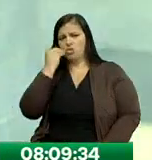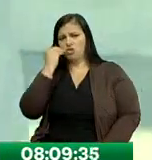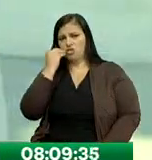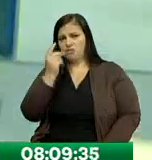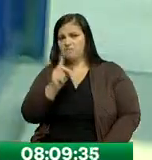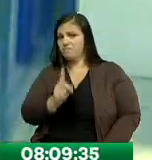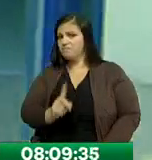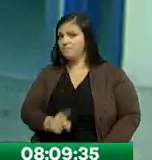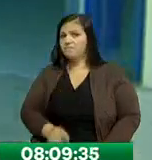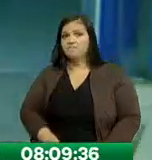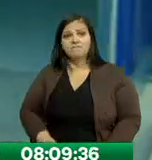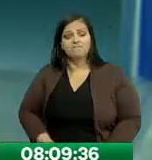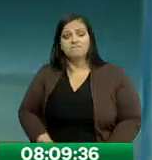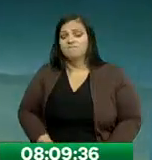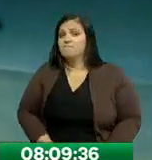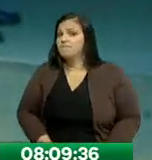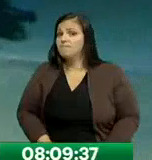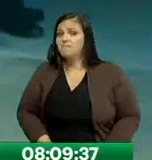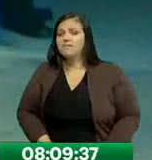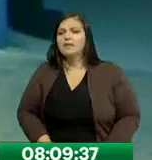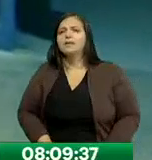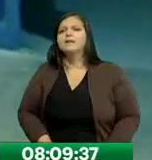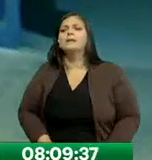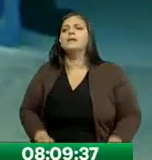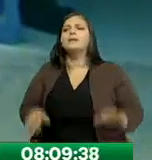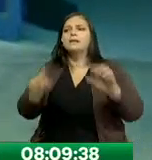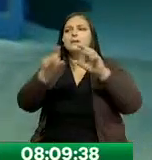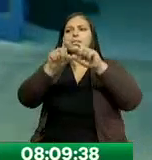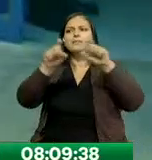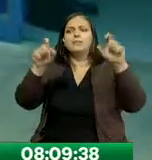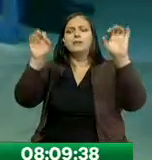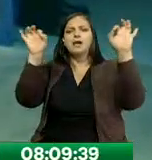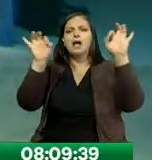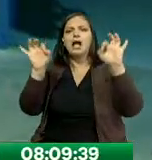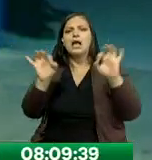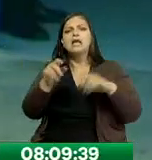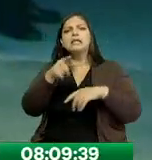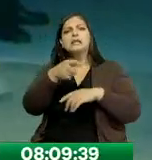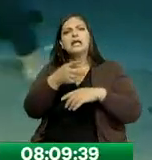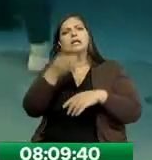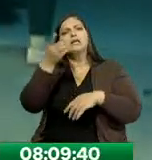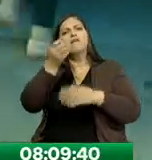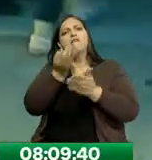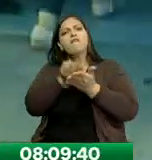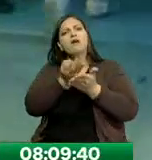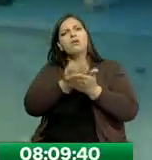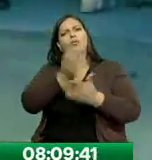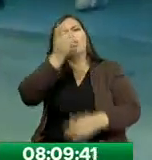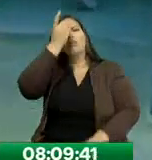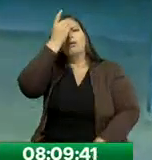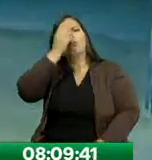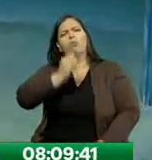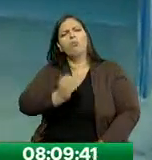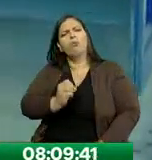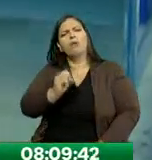otra, y hasta que más adelante hablaremos, José Luis y amigos televidentes, dando números falsos,